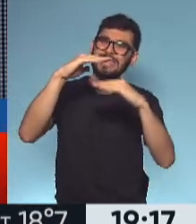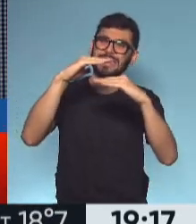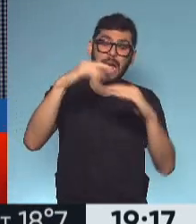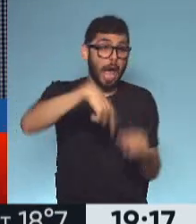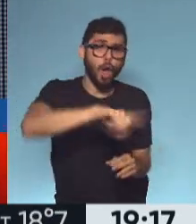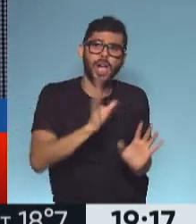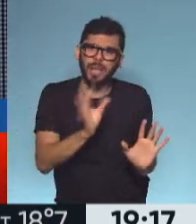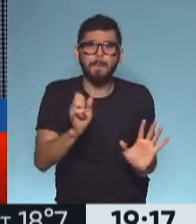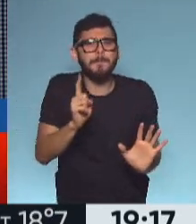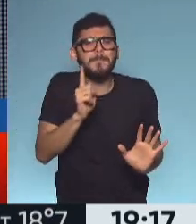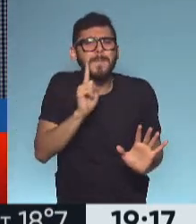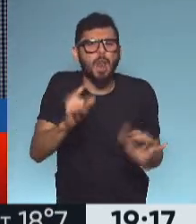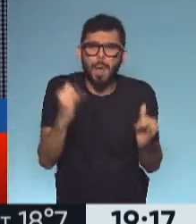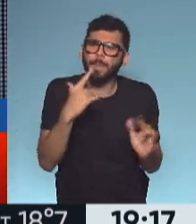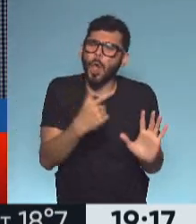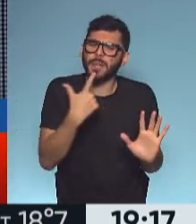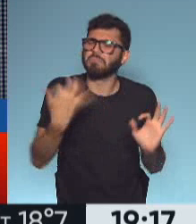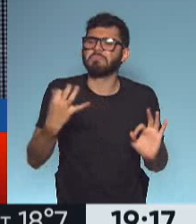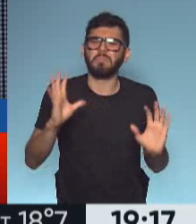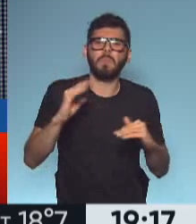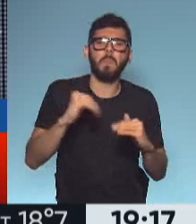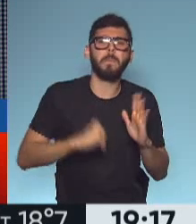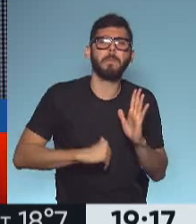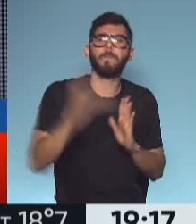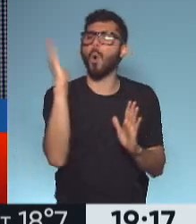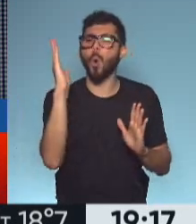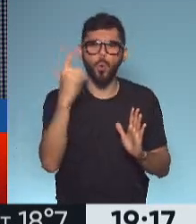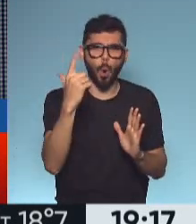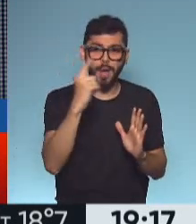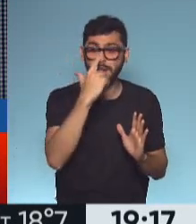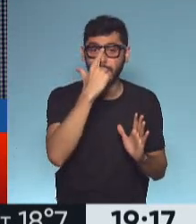están tomando riesgo. Pero fíjate la diferencia, con esto cerramos. Tenemos a la Ciudad de Buenos Aires